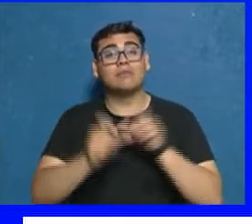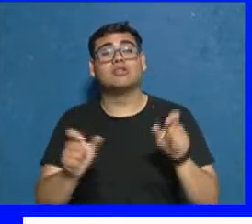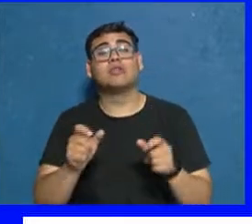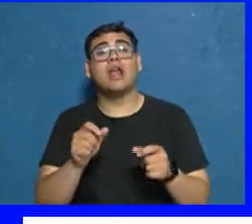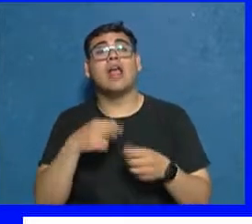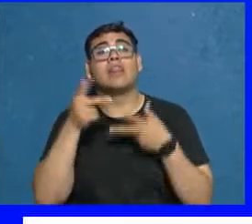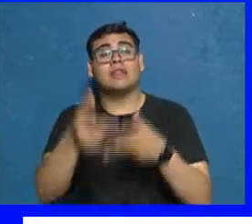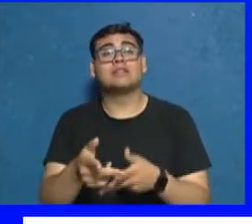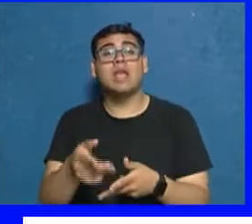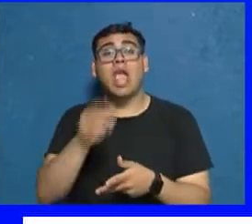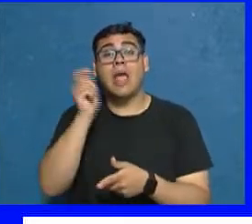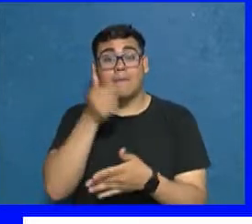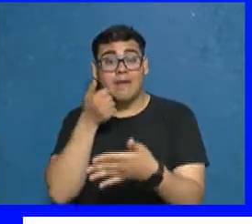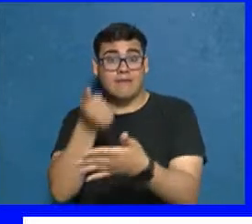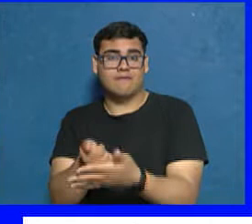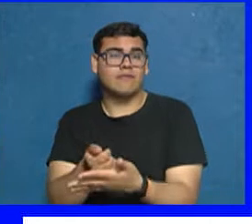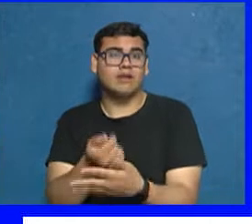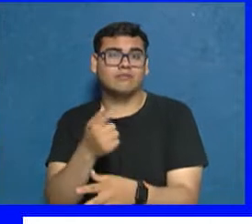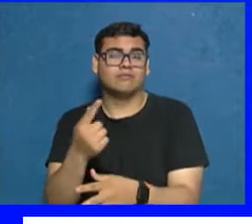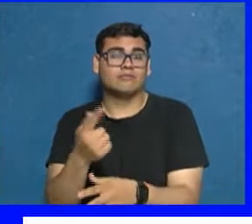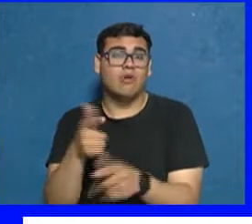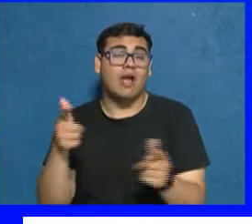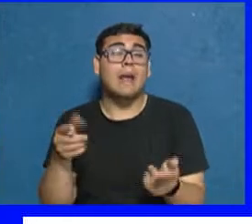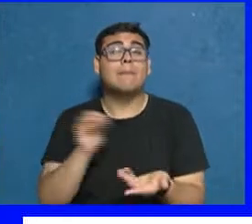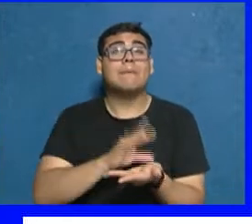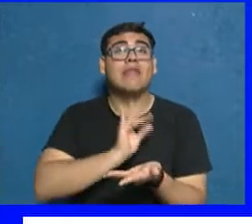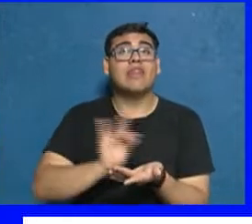mes y que tiene deudas. Fíjese, un